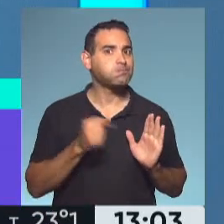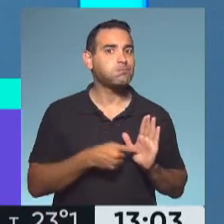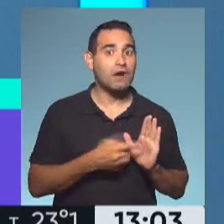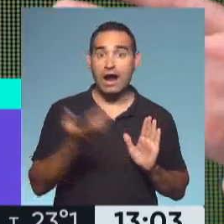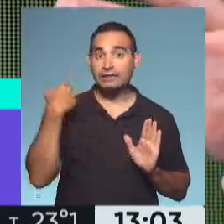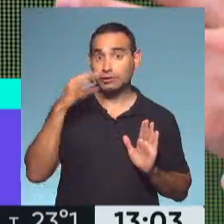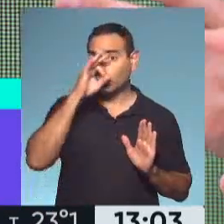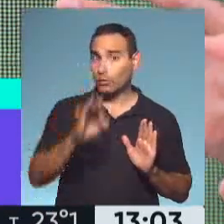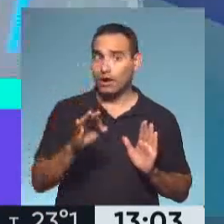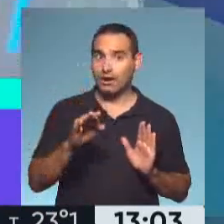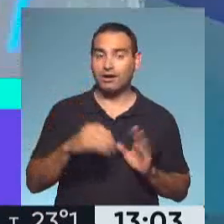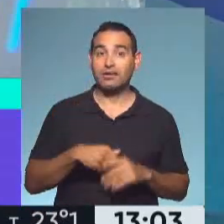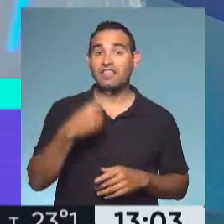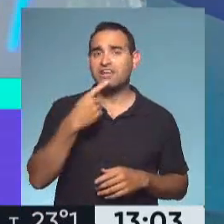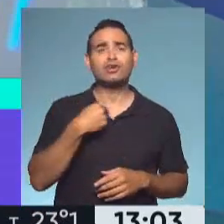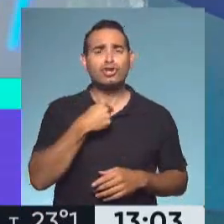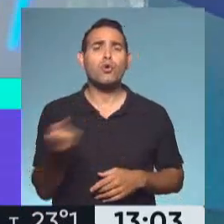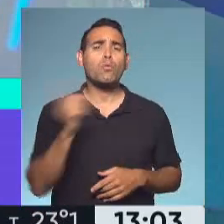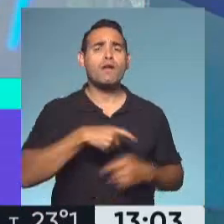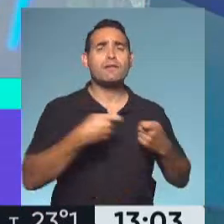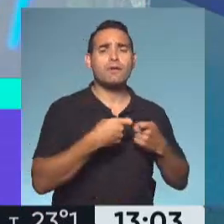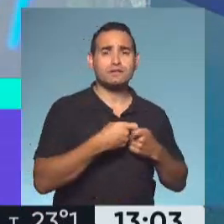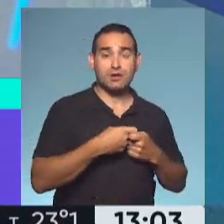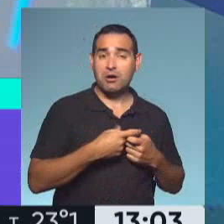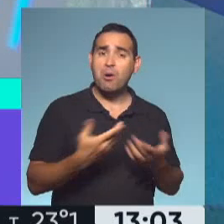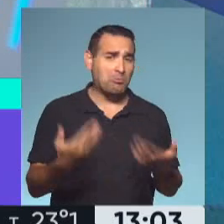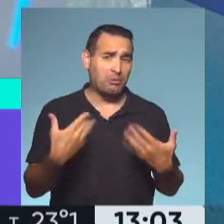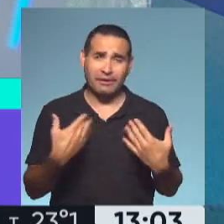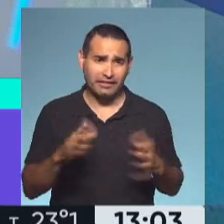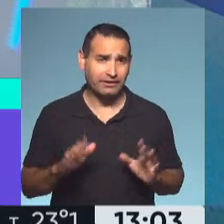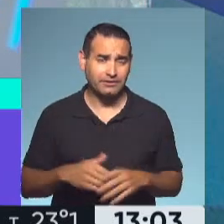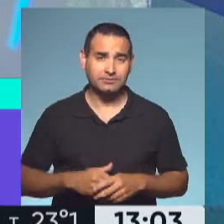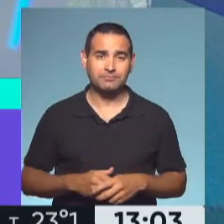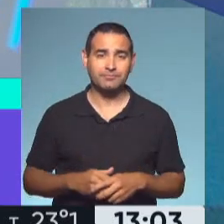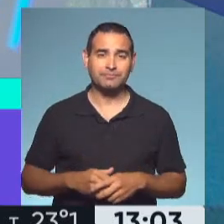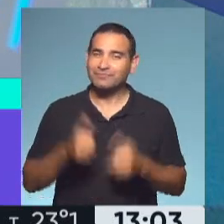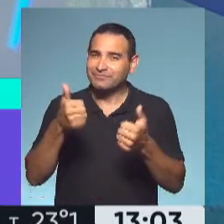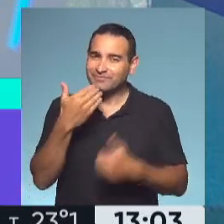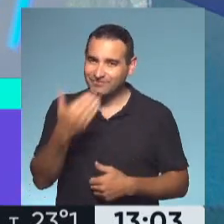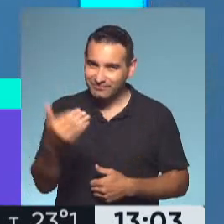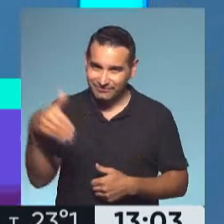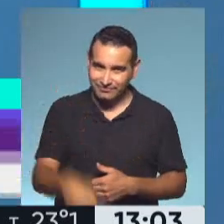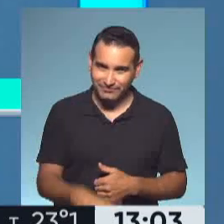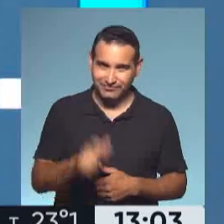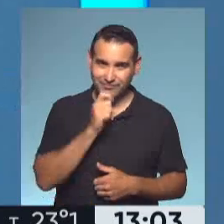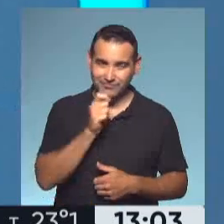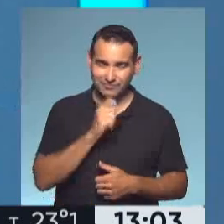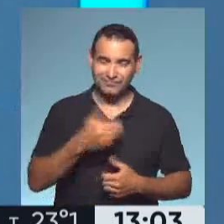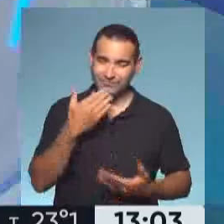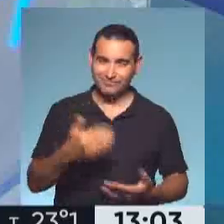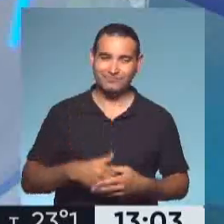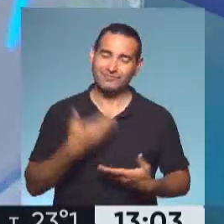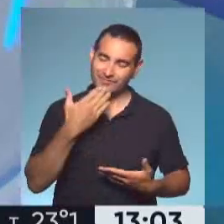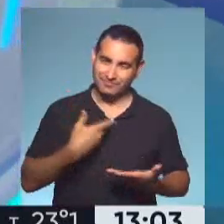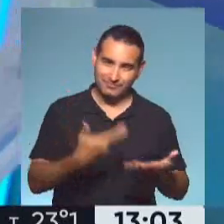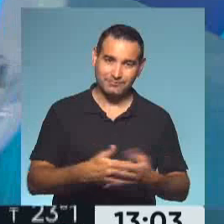nunca tuvo. Sí, o puede decir, quiero volver a la presencialidad. Puede hacerlo tranquilamente. Doctor, gracias por venir a esta segunda edición de Noticias, muy amable. Gracias a